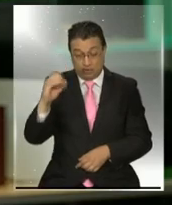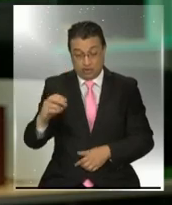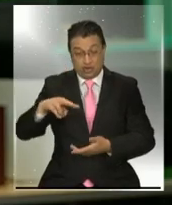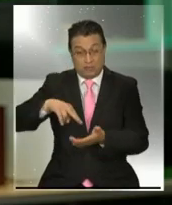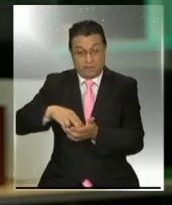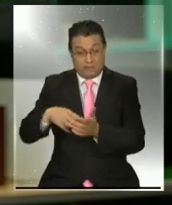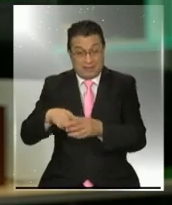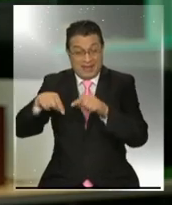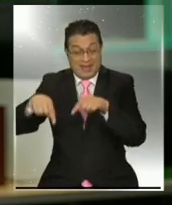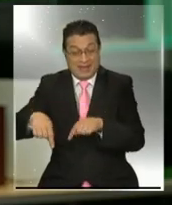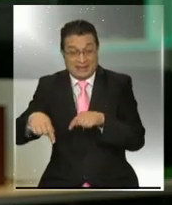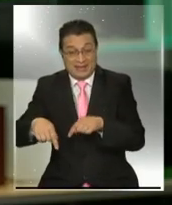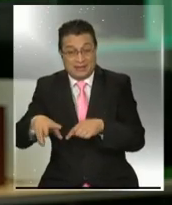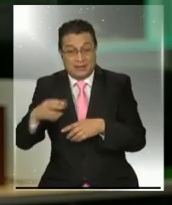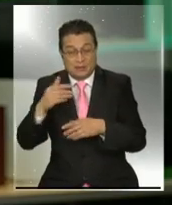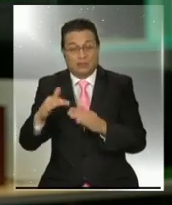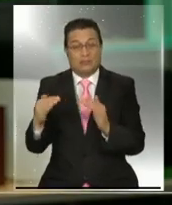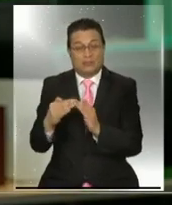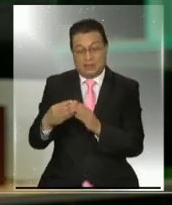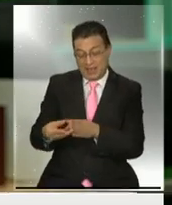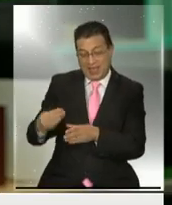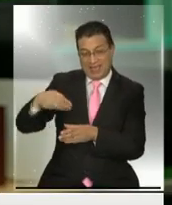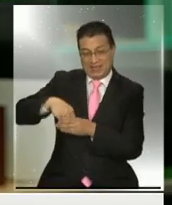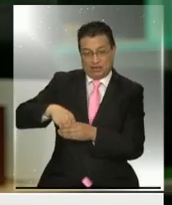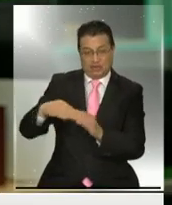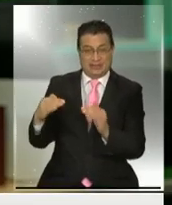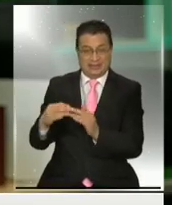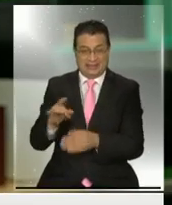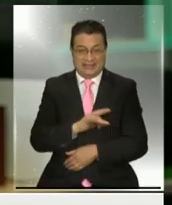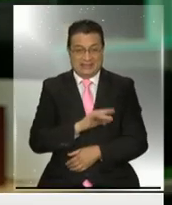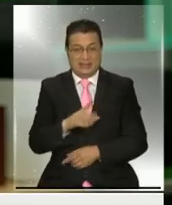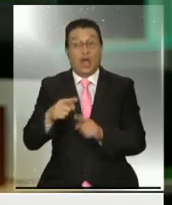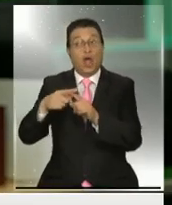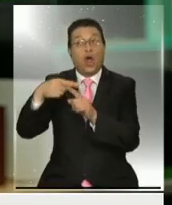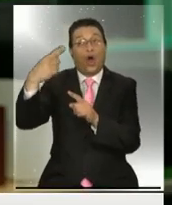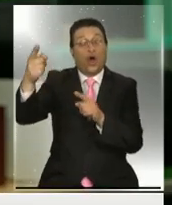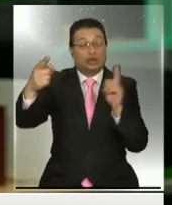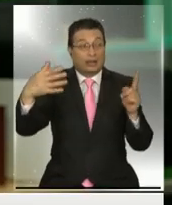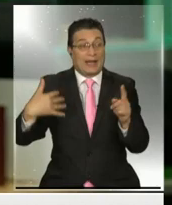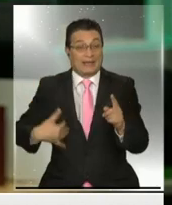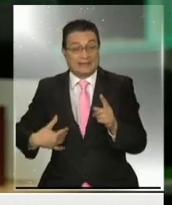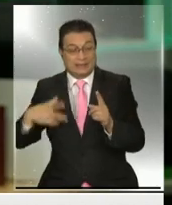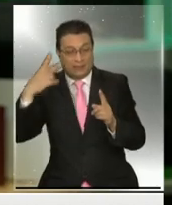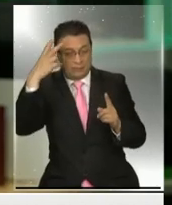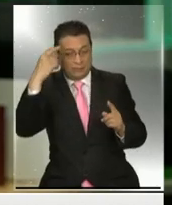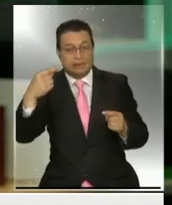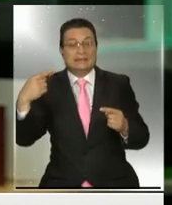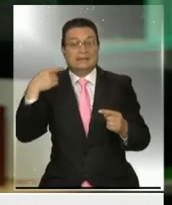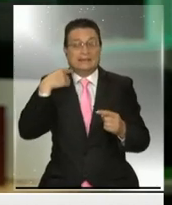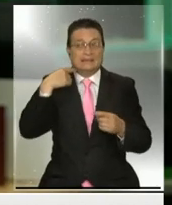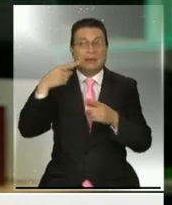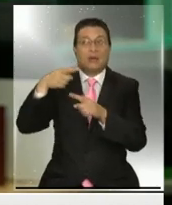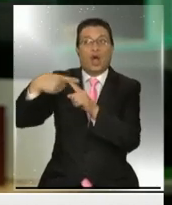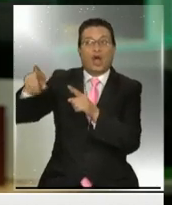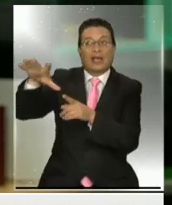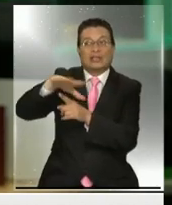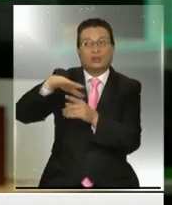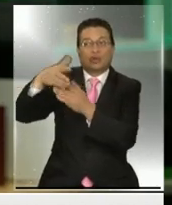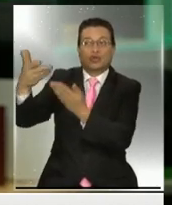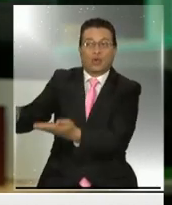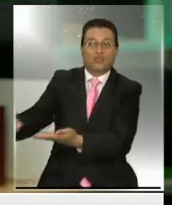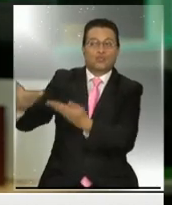crisis que estamos viviendo es hecha domésticamente está hecha en chile los otros eran efectos que les pegaban a los países pero provenían de situaciones